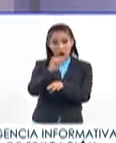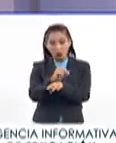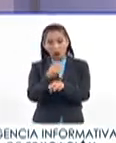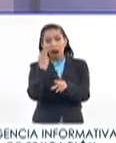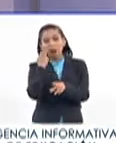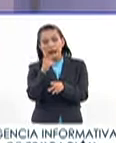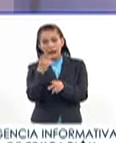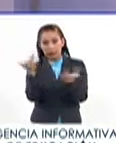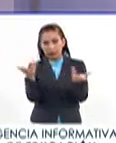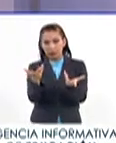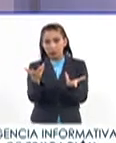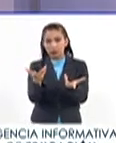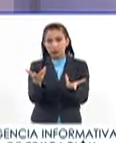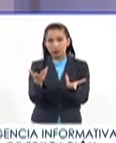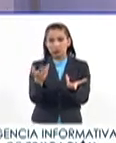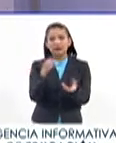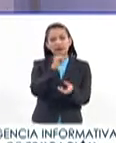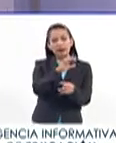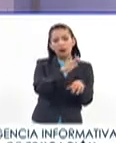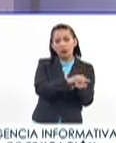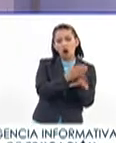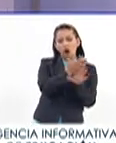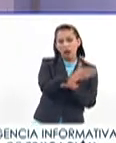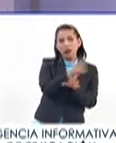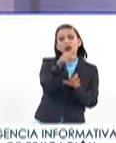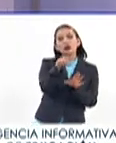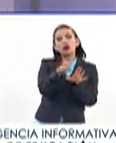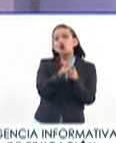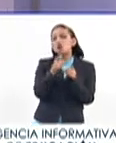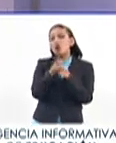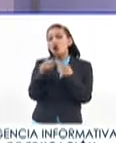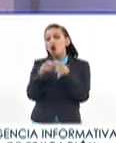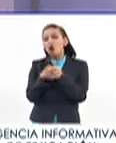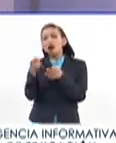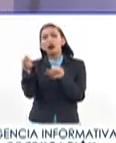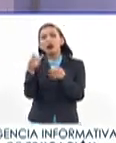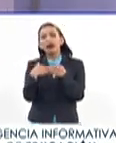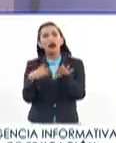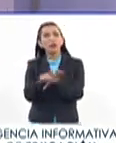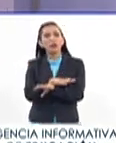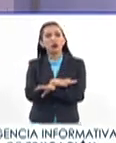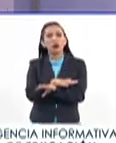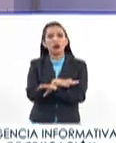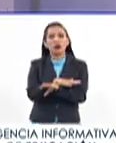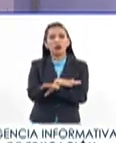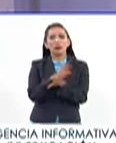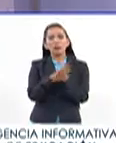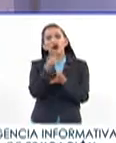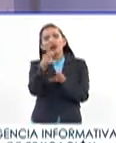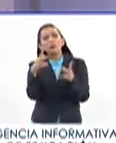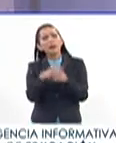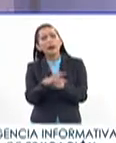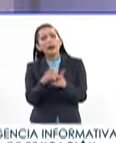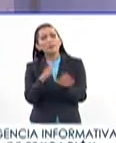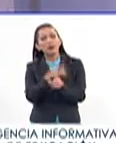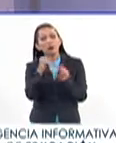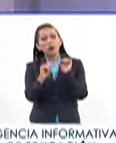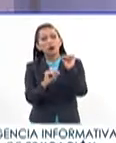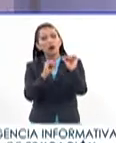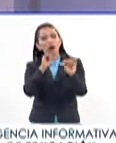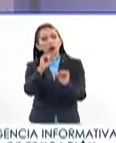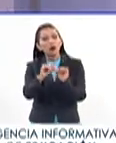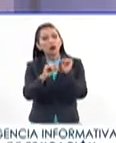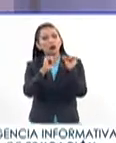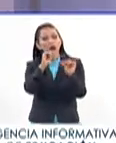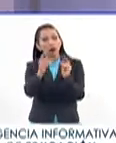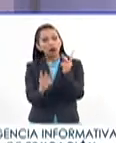vamos a proceder de esta manera. Sí, sí era mi amigo, entonces, ¿de dónde era tu grupito? Y entonces, ¿qué fue lo que te cambió? Y entonces, ¿por qué se pelearon? Y entonces, ir así, pero con un